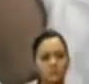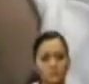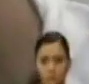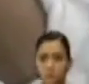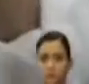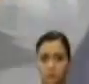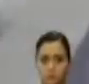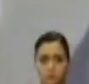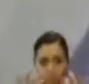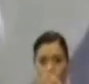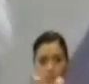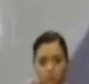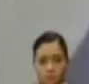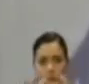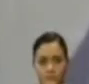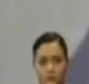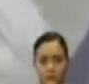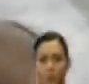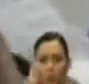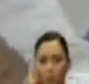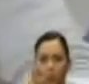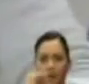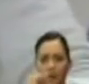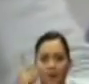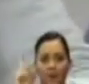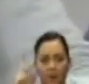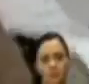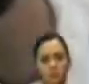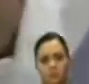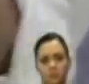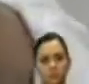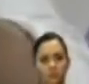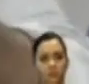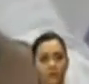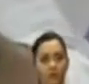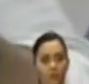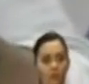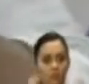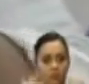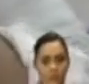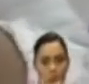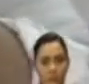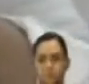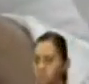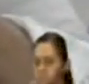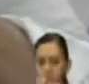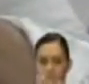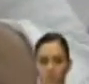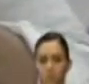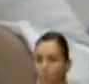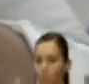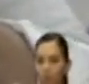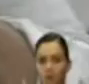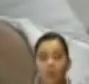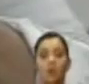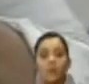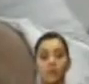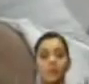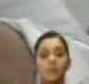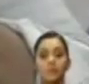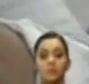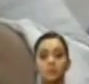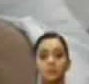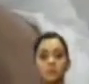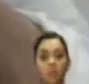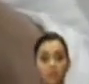se cruzan cuentas, se le paga a la UGD para que pague a los acreedores de Filambanco, matamos dos pájaros de un solo tiro. Se paga a los acreedores de